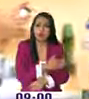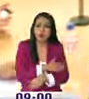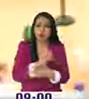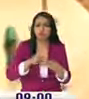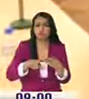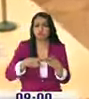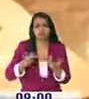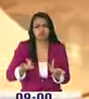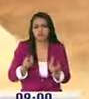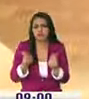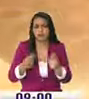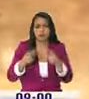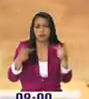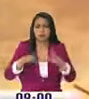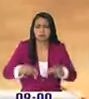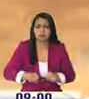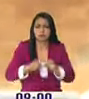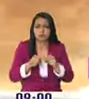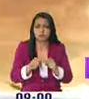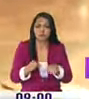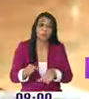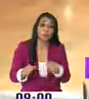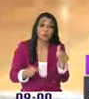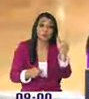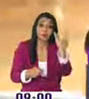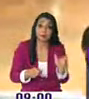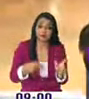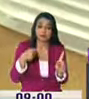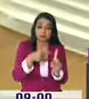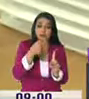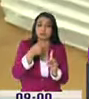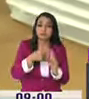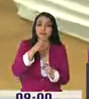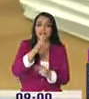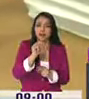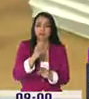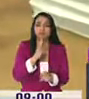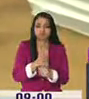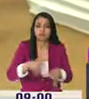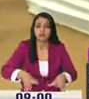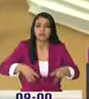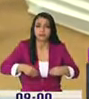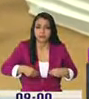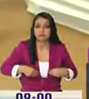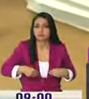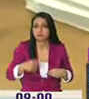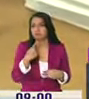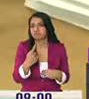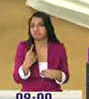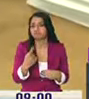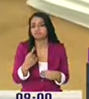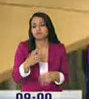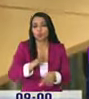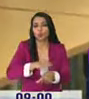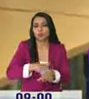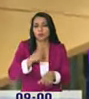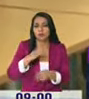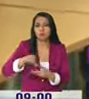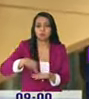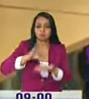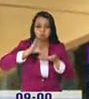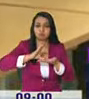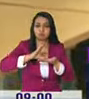Rubén Terán, otro supuesto intermediario, expresó de haber participado en la asociación ilícita y reconoció que pagó